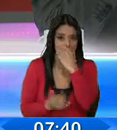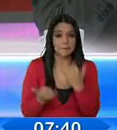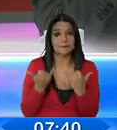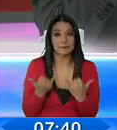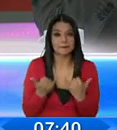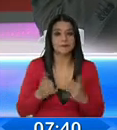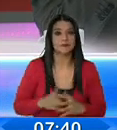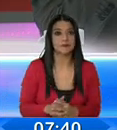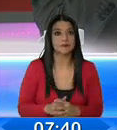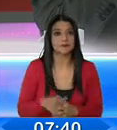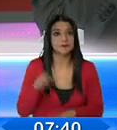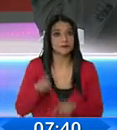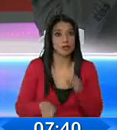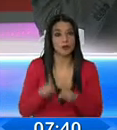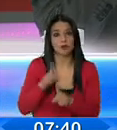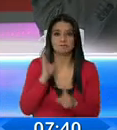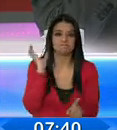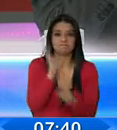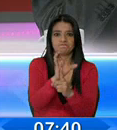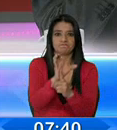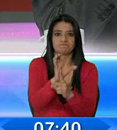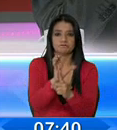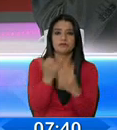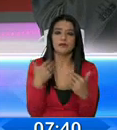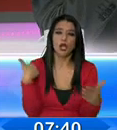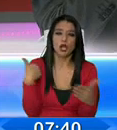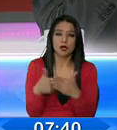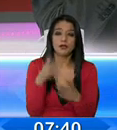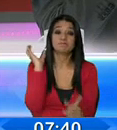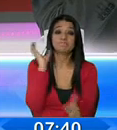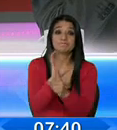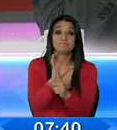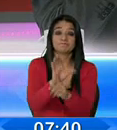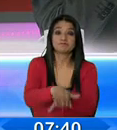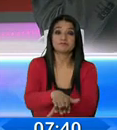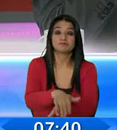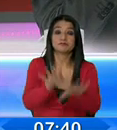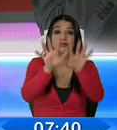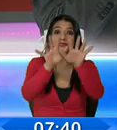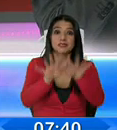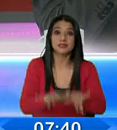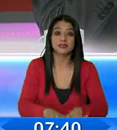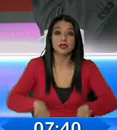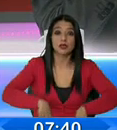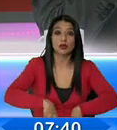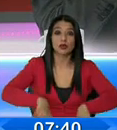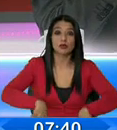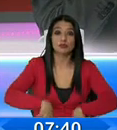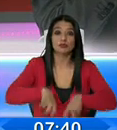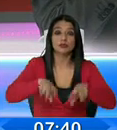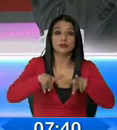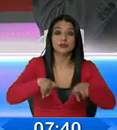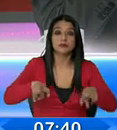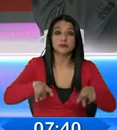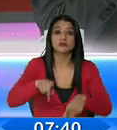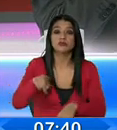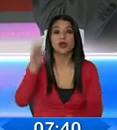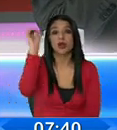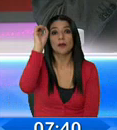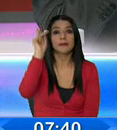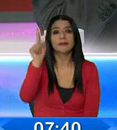ha habido críticas en estas horas, en estos días, sobre la famosa Secretaría Anticorrupción. ¿Usted qué opinión se merece?